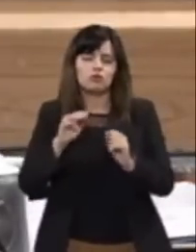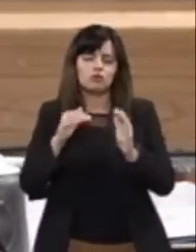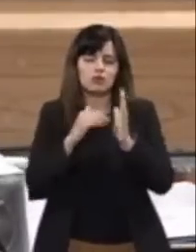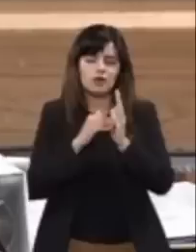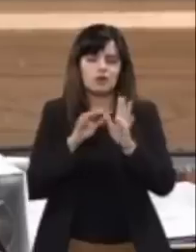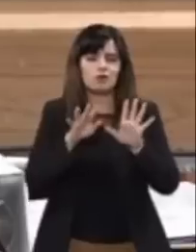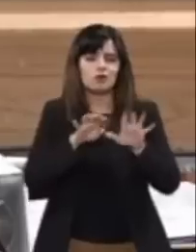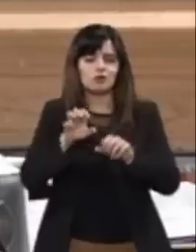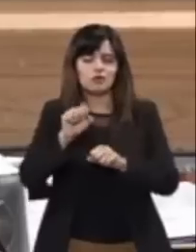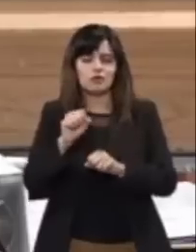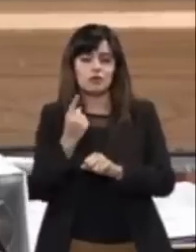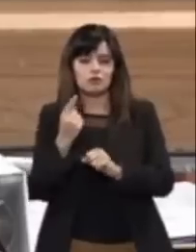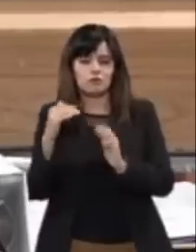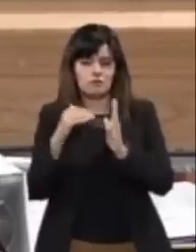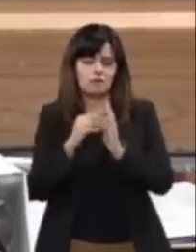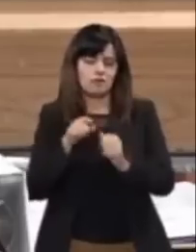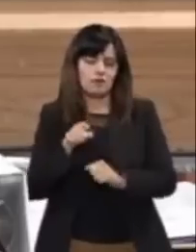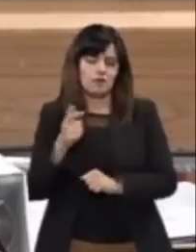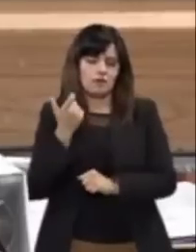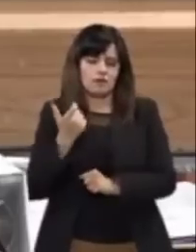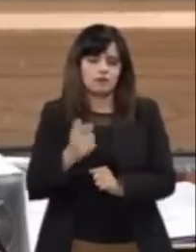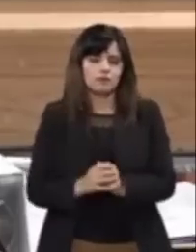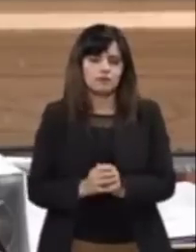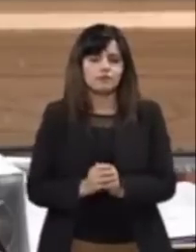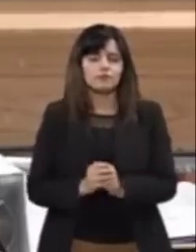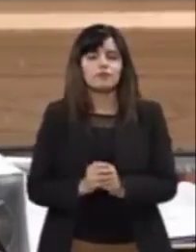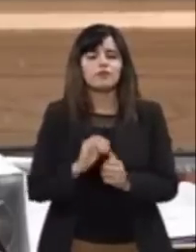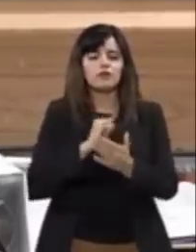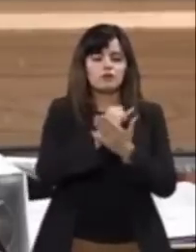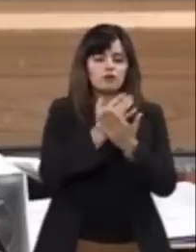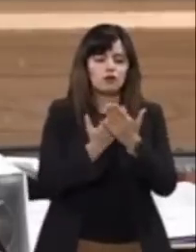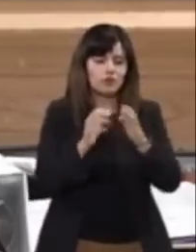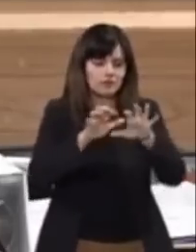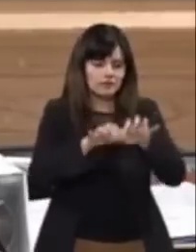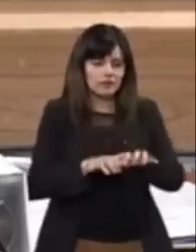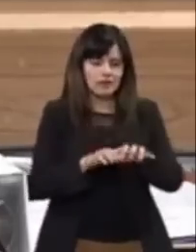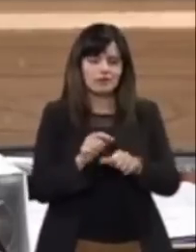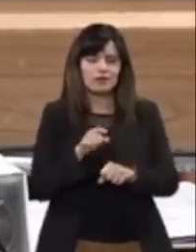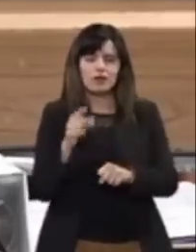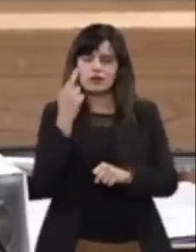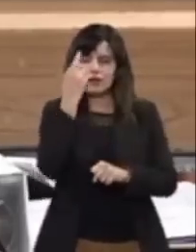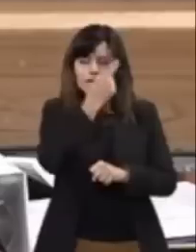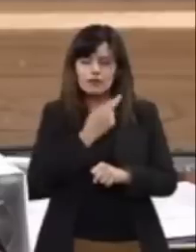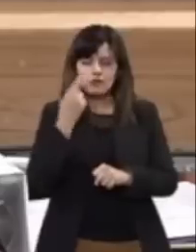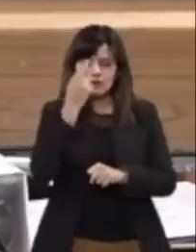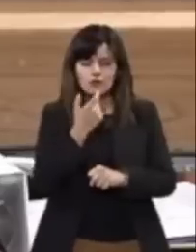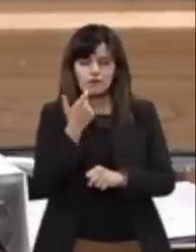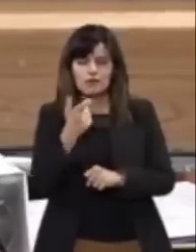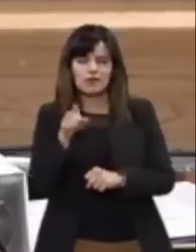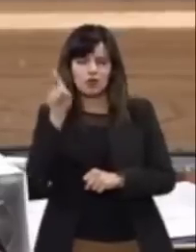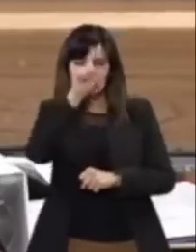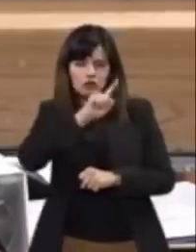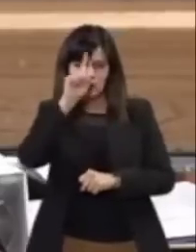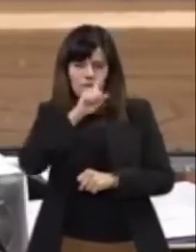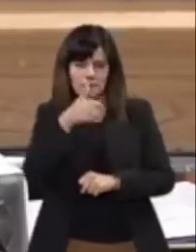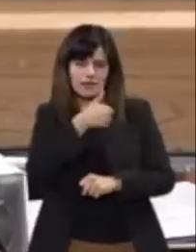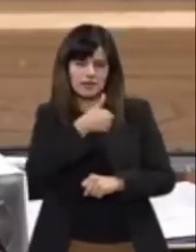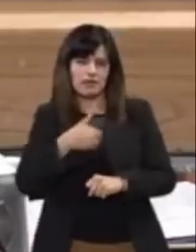$28,393,341. Servicio de asesoría relativo a la elaboración de un informe de revisión de cuentas de la gestión del consejero presidente.